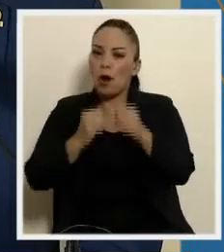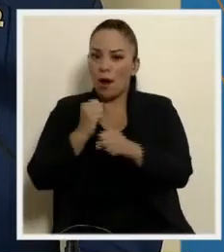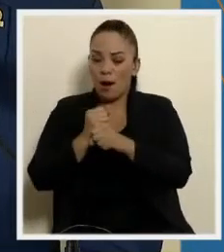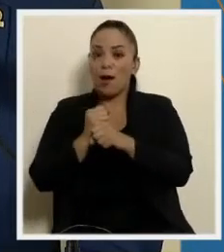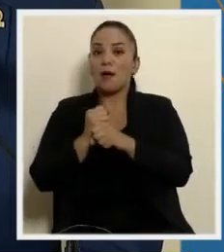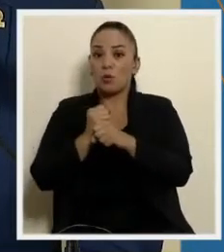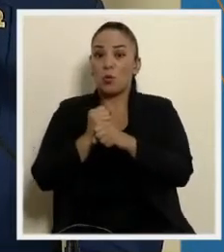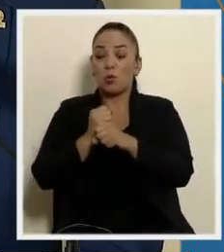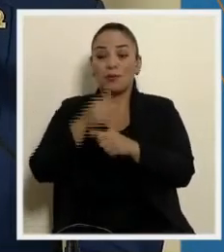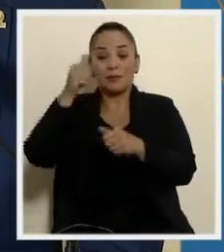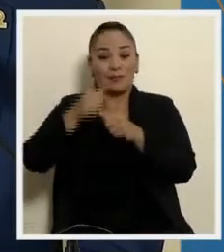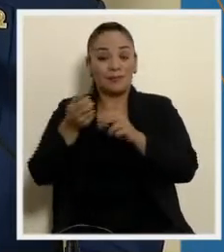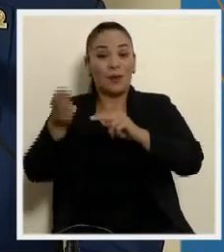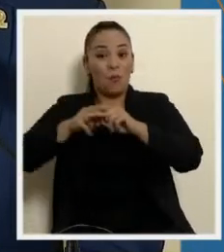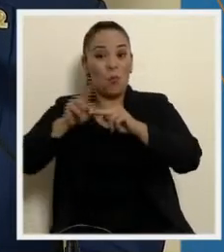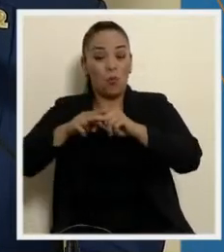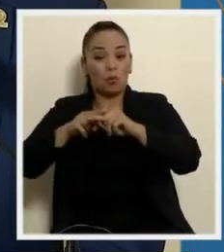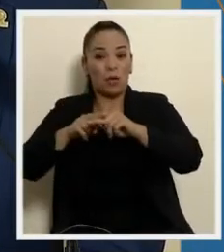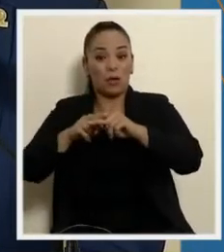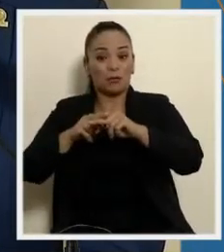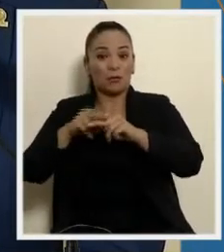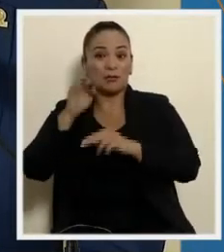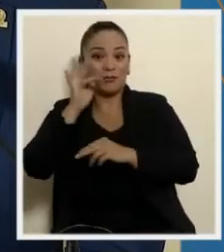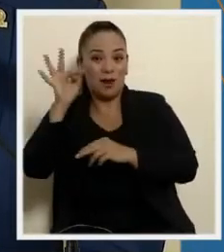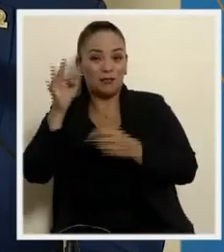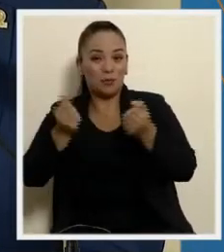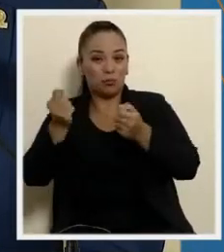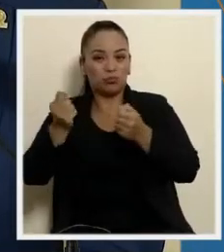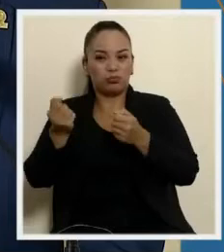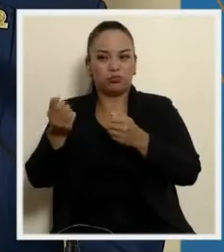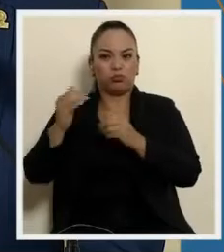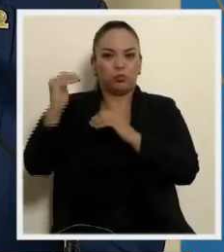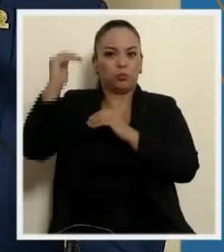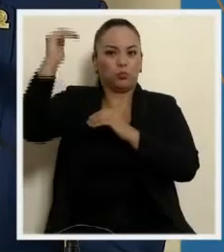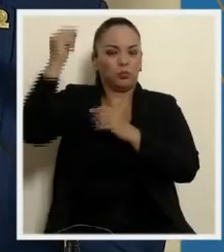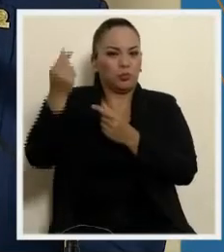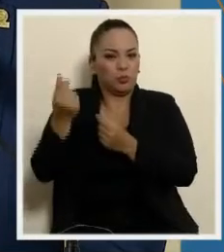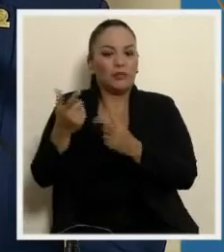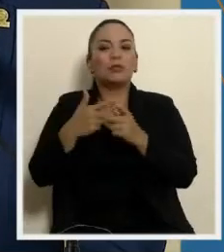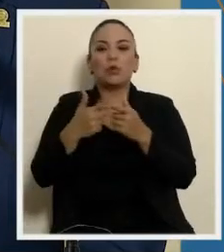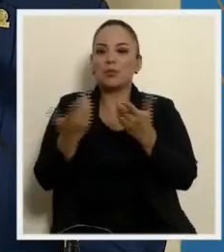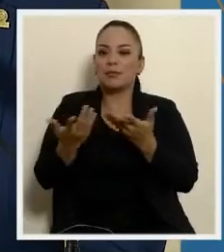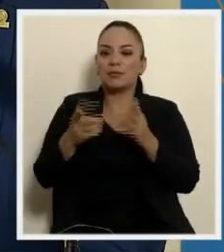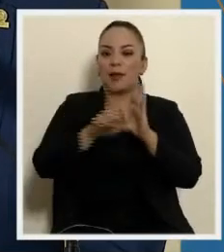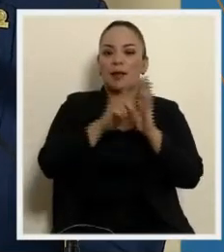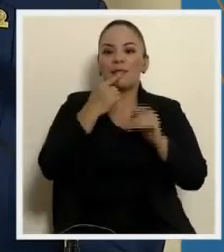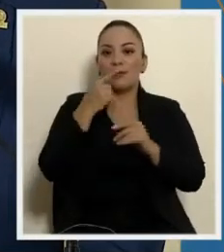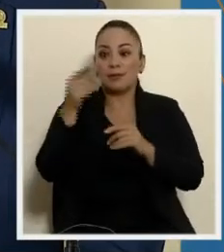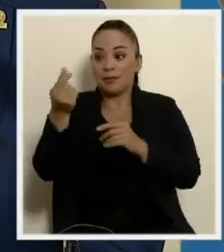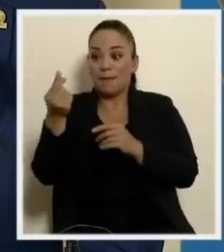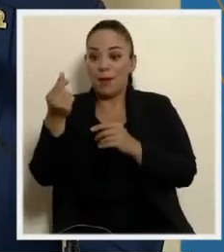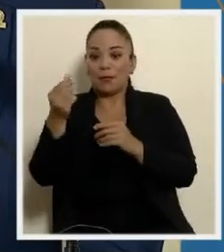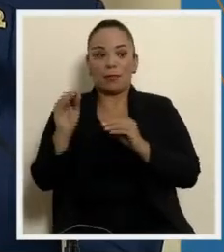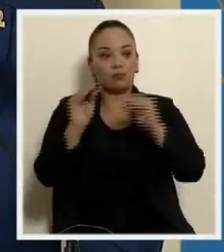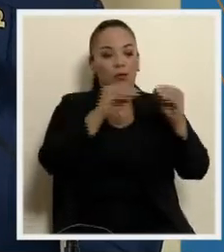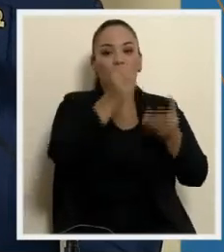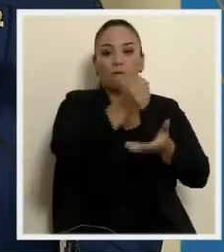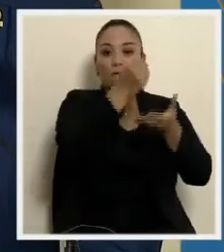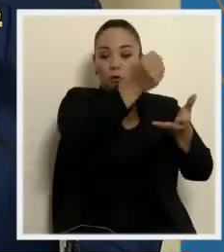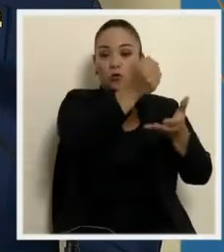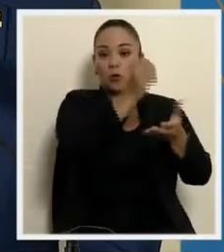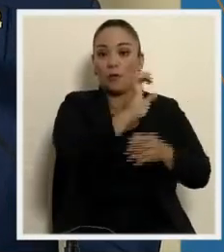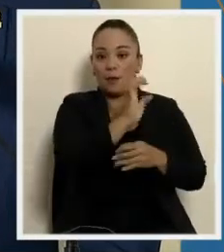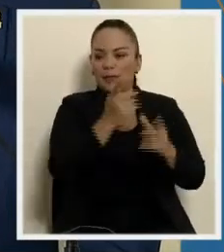multas de las multas de tránsito por la restricción y que ese recursos, en teoría, decía la ley, iban para el fondo de emergencias. Quería consultarle cuánto dinero han